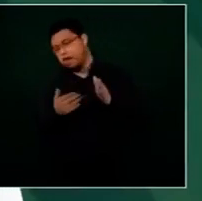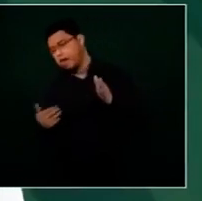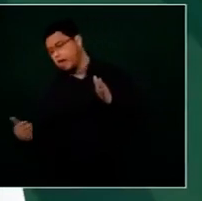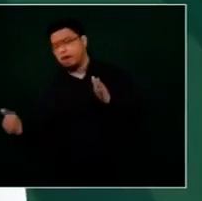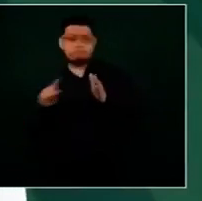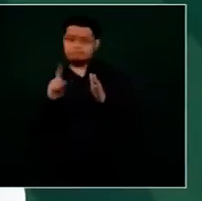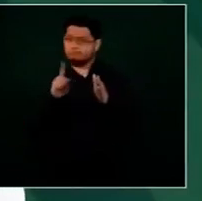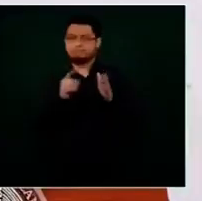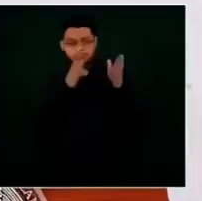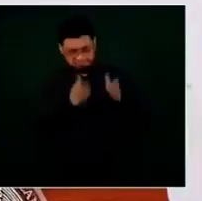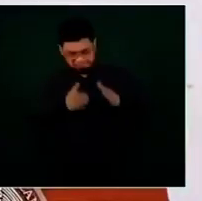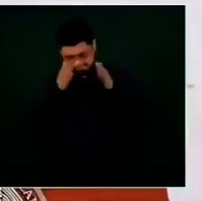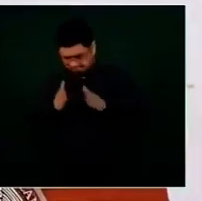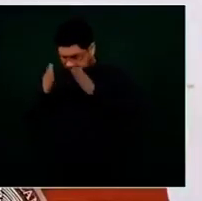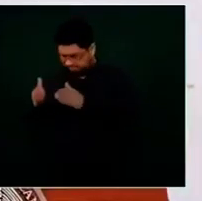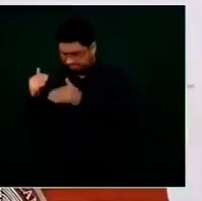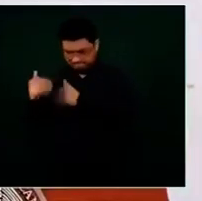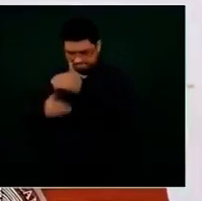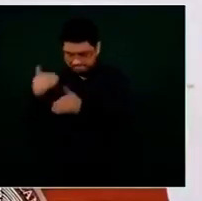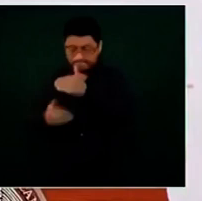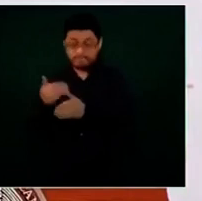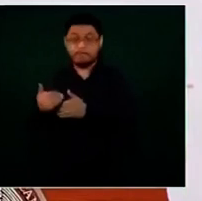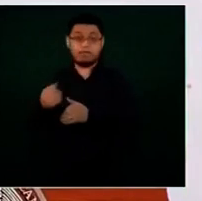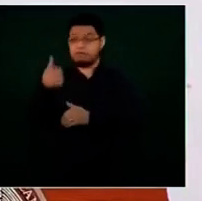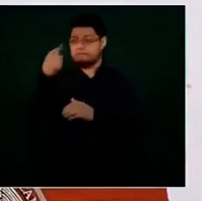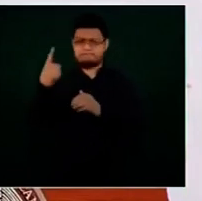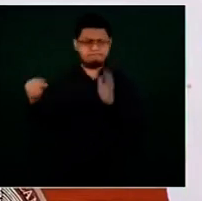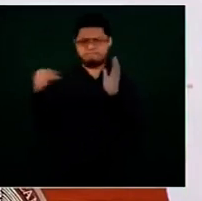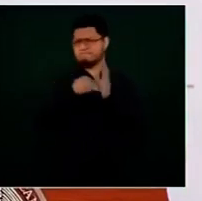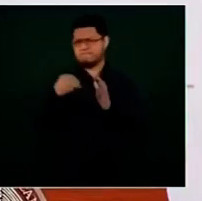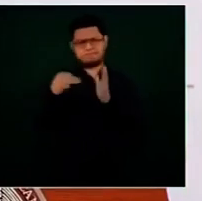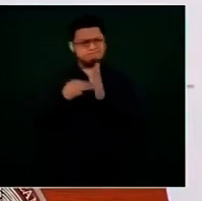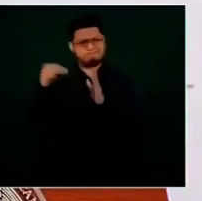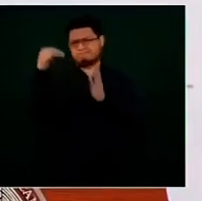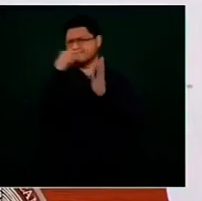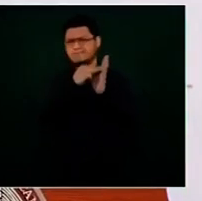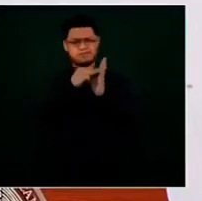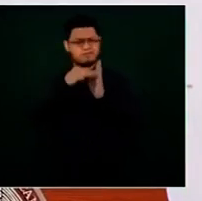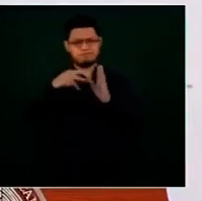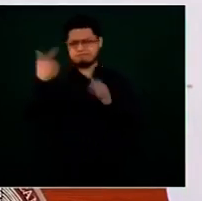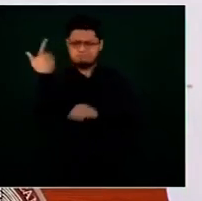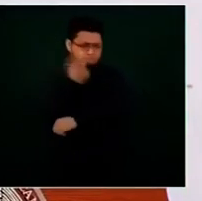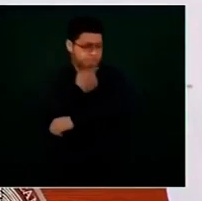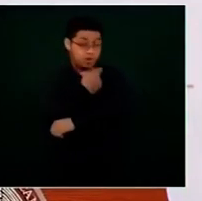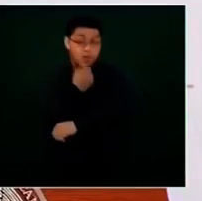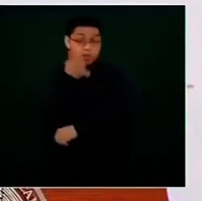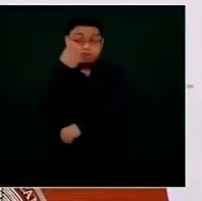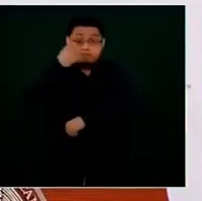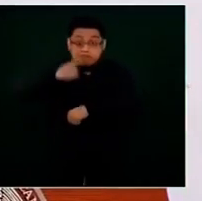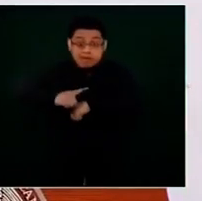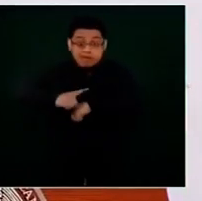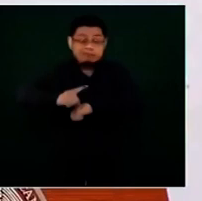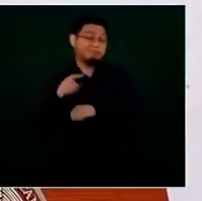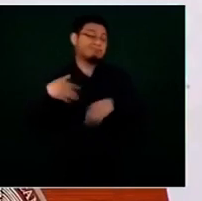mil dosis o más por día. En algunos casos superamos el millón de dosis en un solo día.